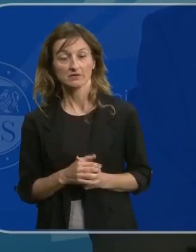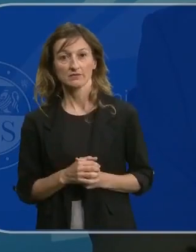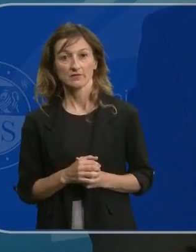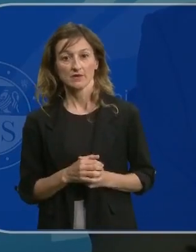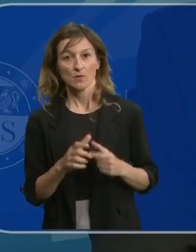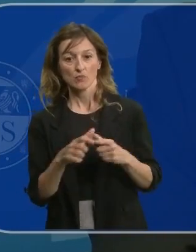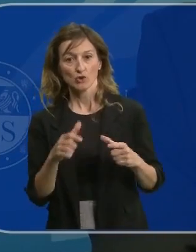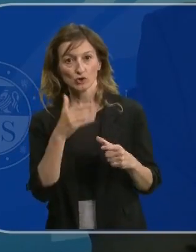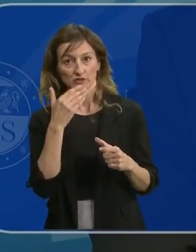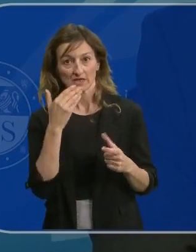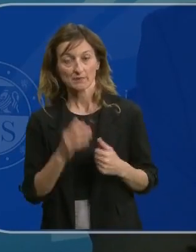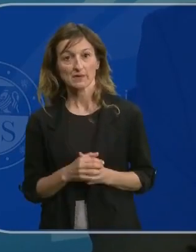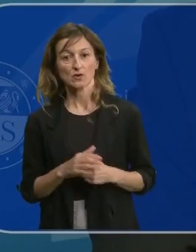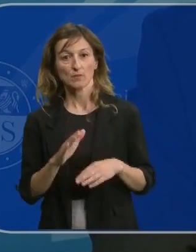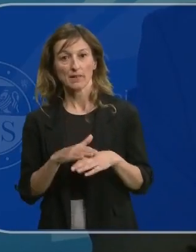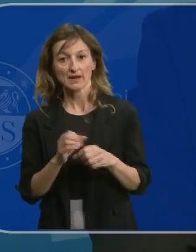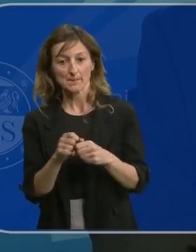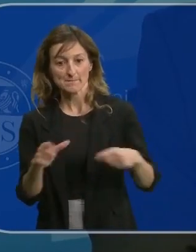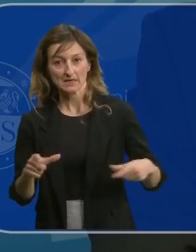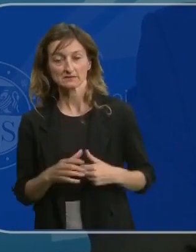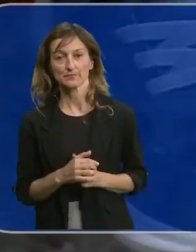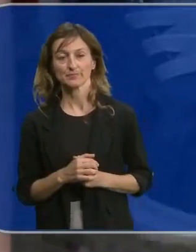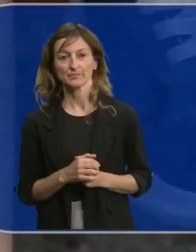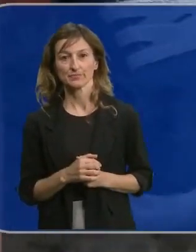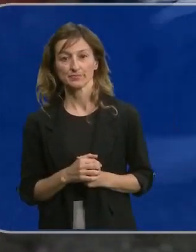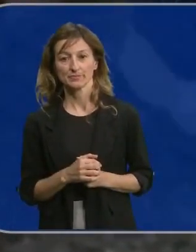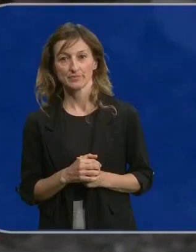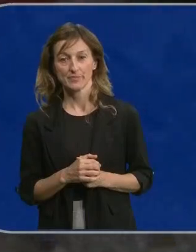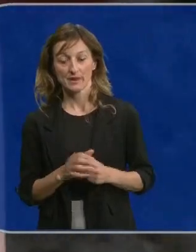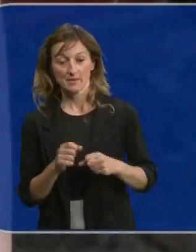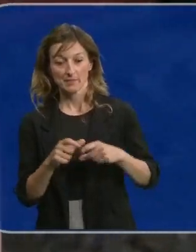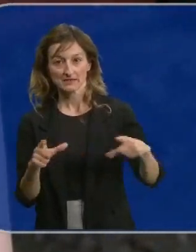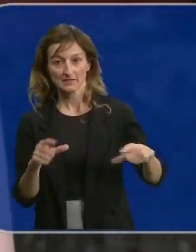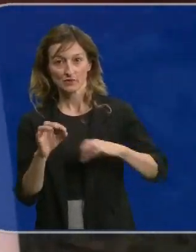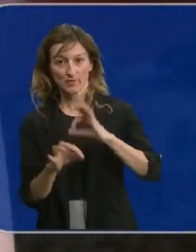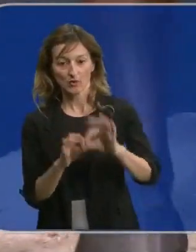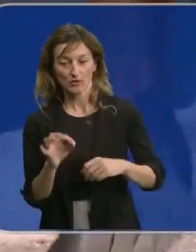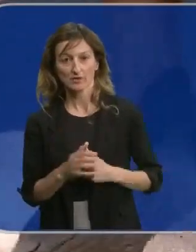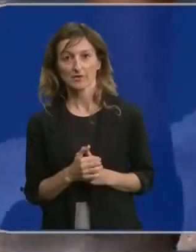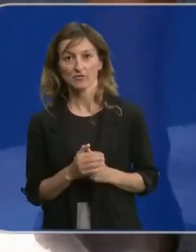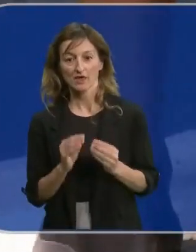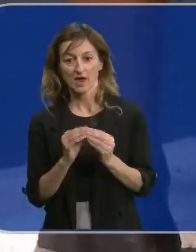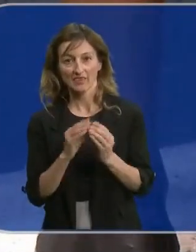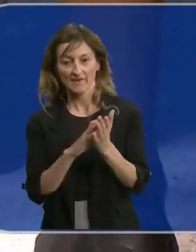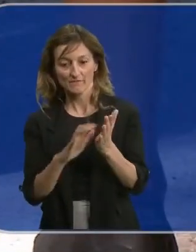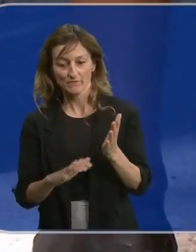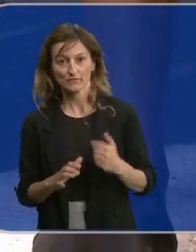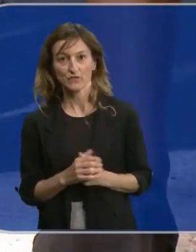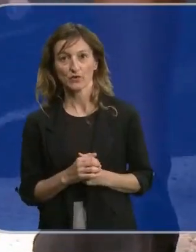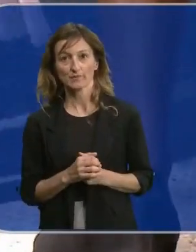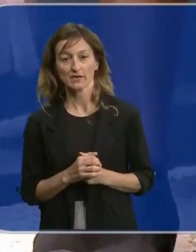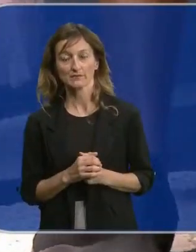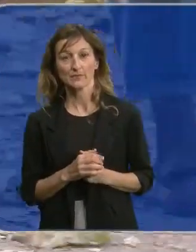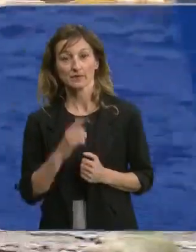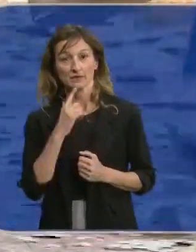haciendo que el bono térmico pues llegue a más a más familias la plataforma de organizaciones que ha elaborado este informe